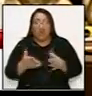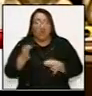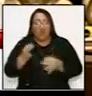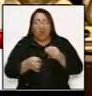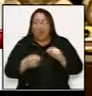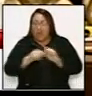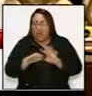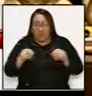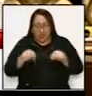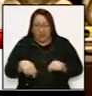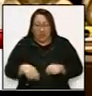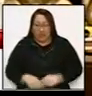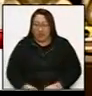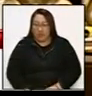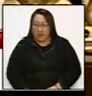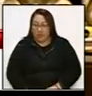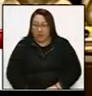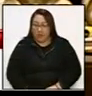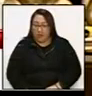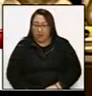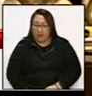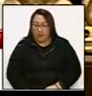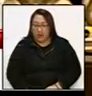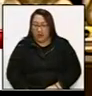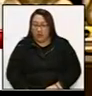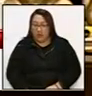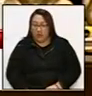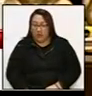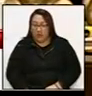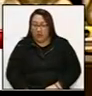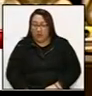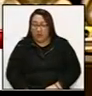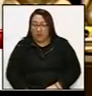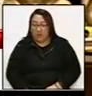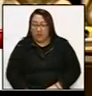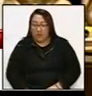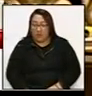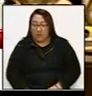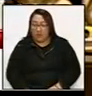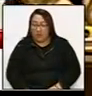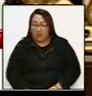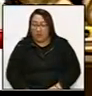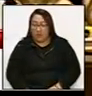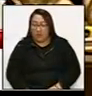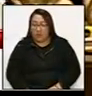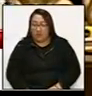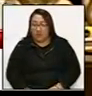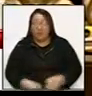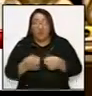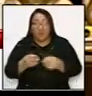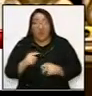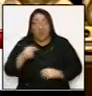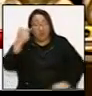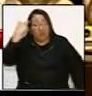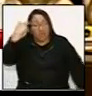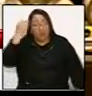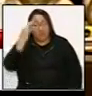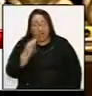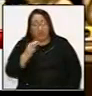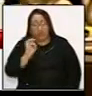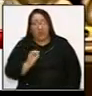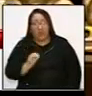Aquí, lo que hay que hacer es, yo tengo la convicción que estamos ante un hecho de suicidio, es verdad,